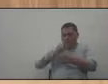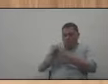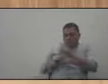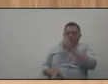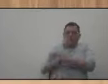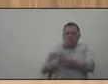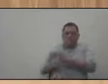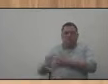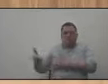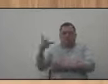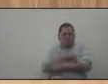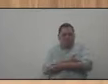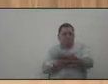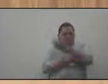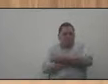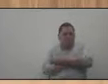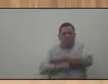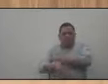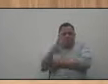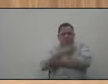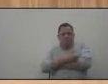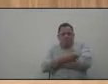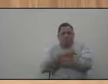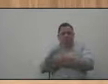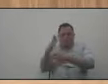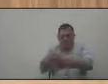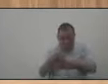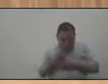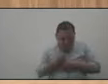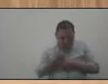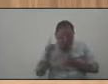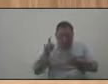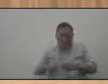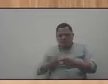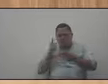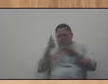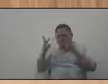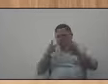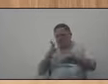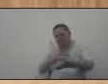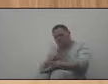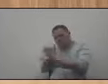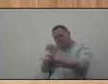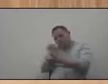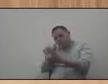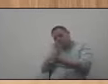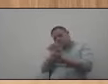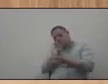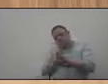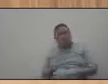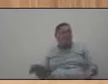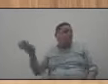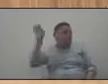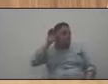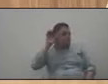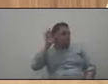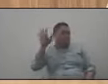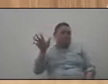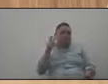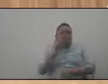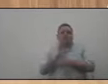sido canalizados, que han sido captados, a los que hemos ido a visitar. Hoy están con nosotros